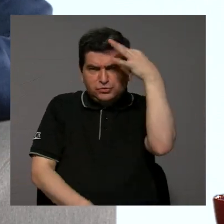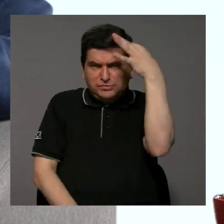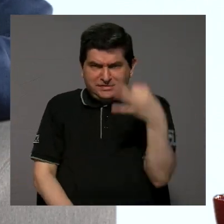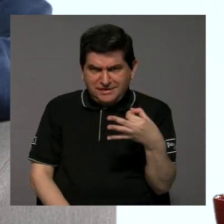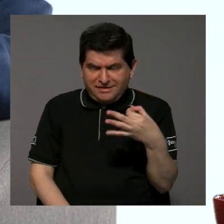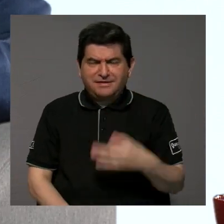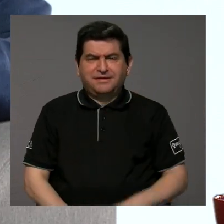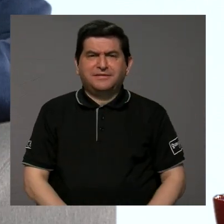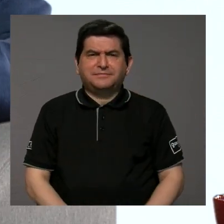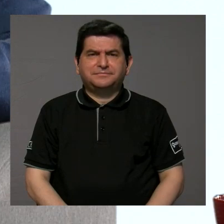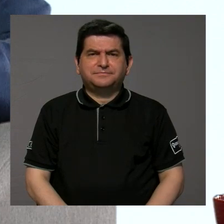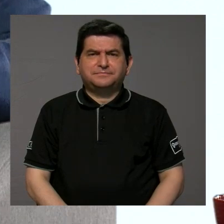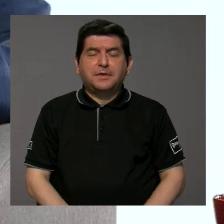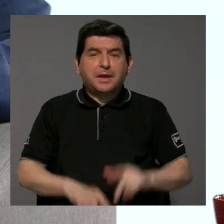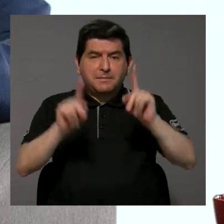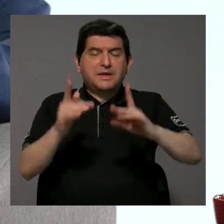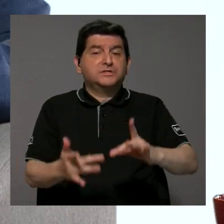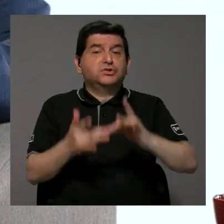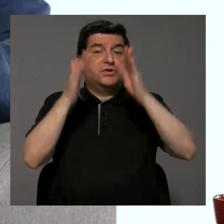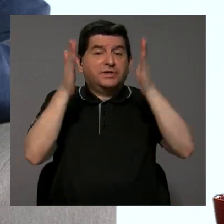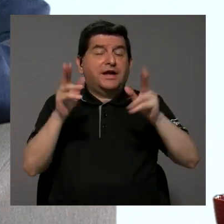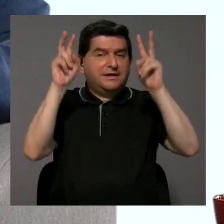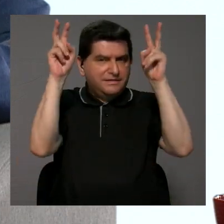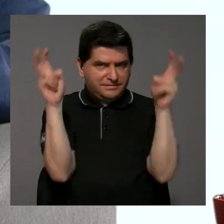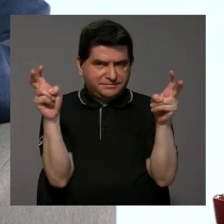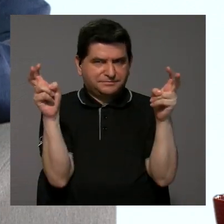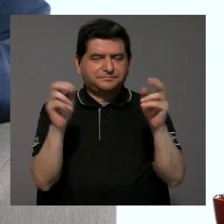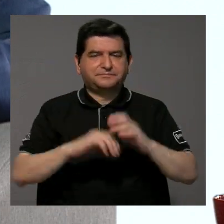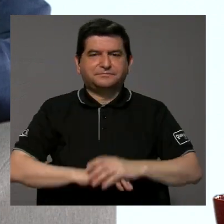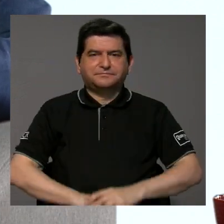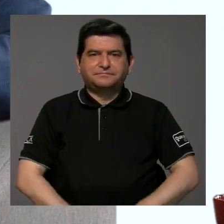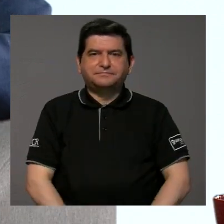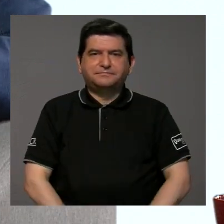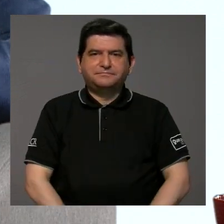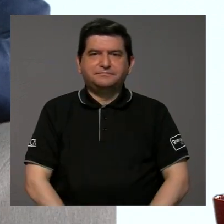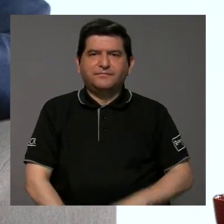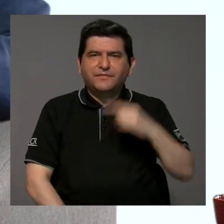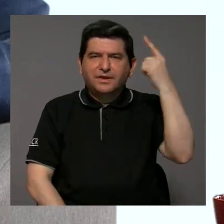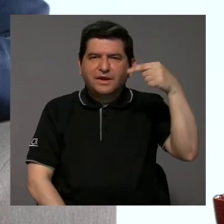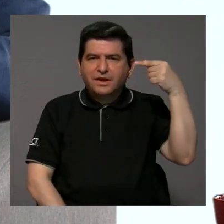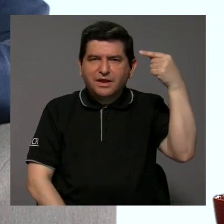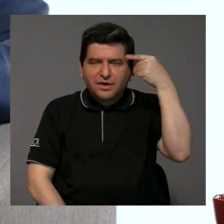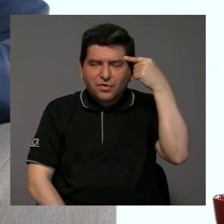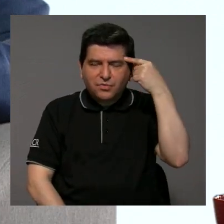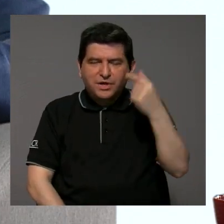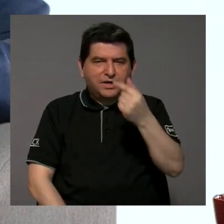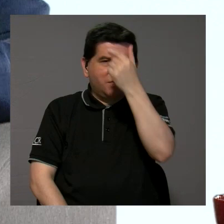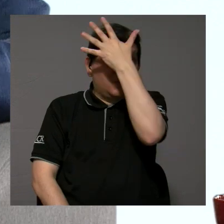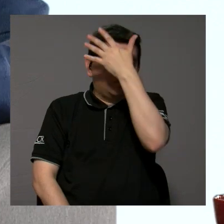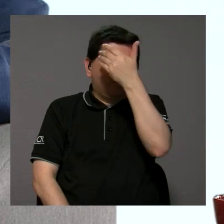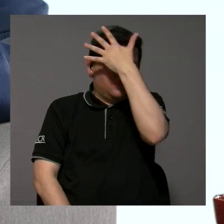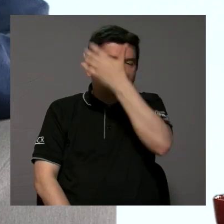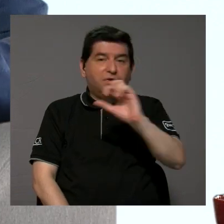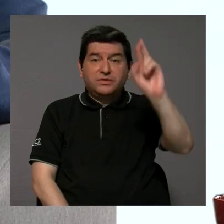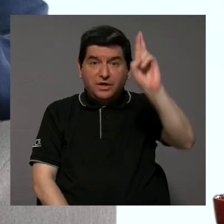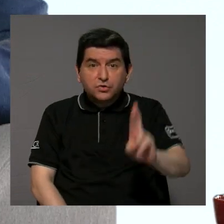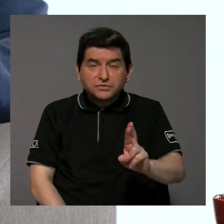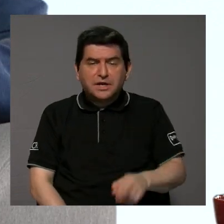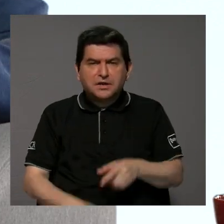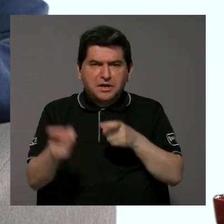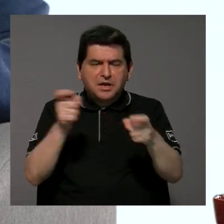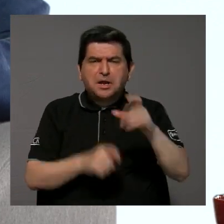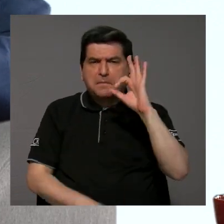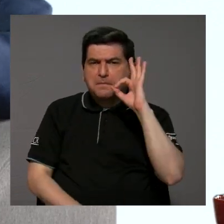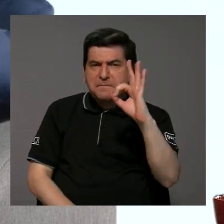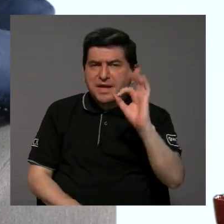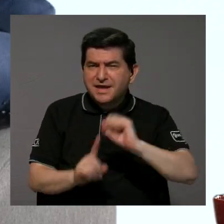criterio, Juliana, como persona experta en esta materia, ¿el gobierno de Carlos Alvarado en Costa Rica manejó